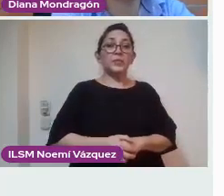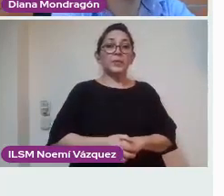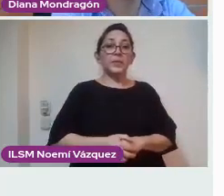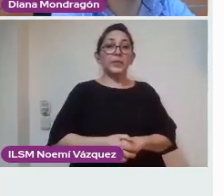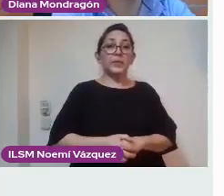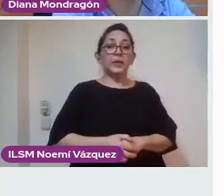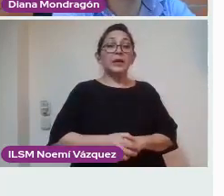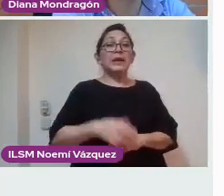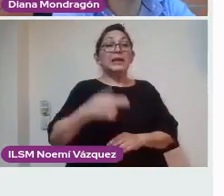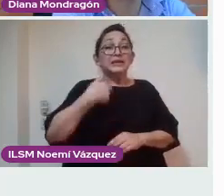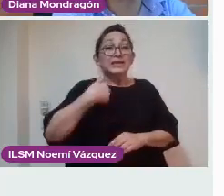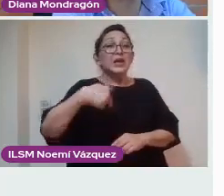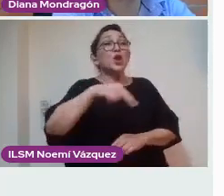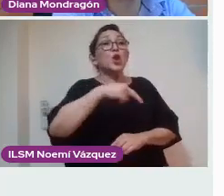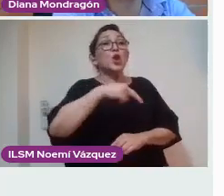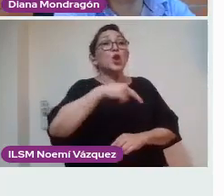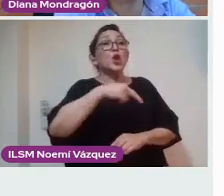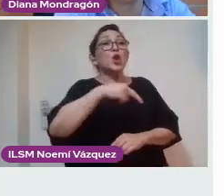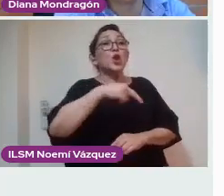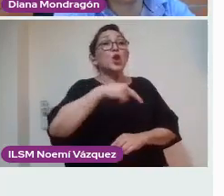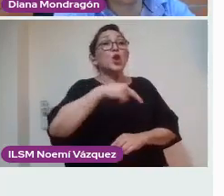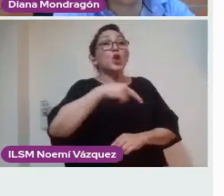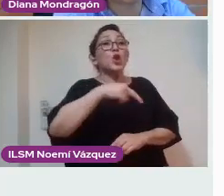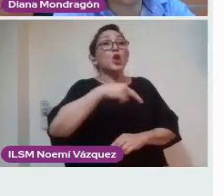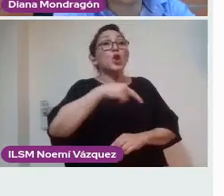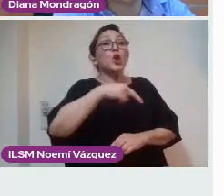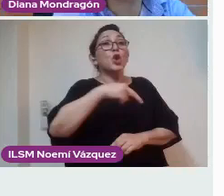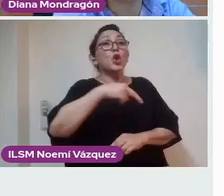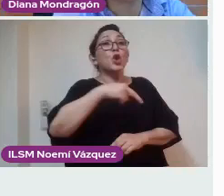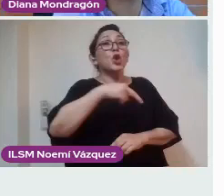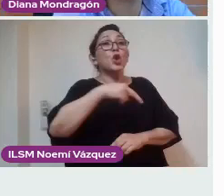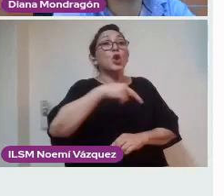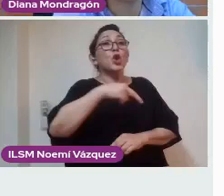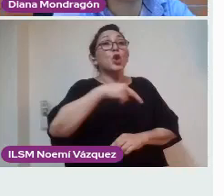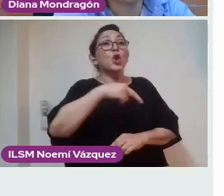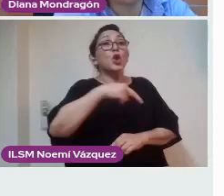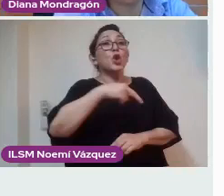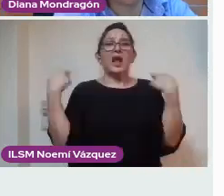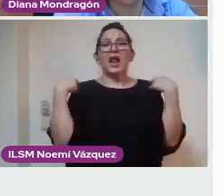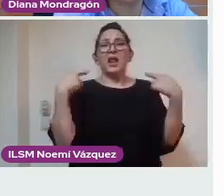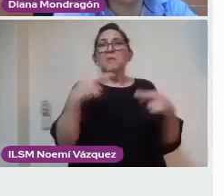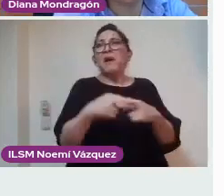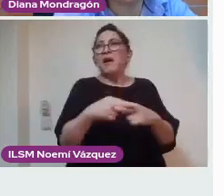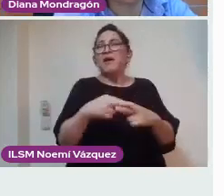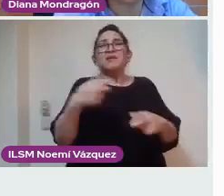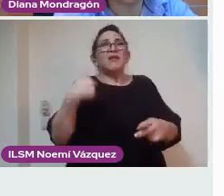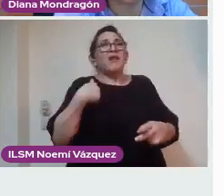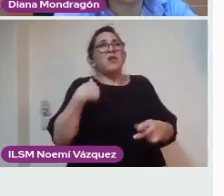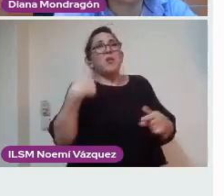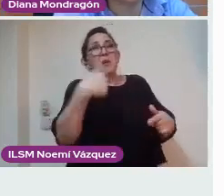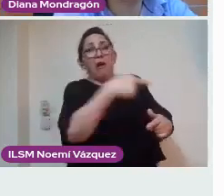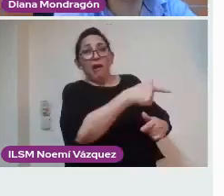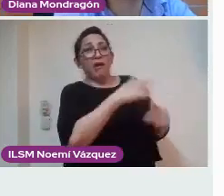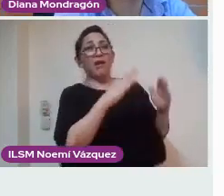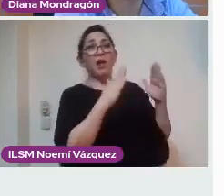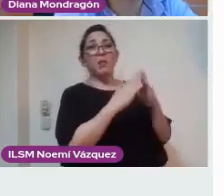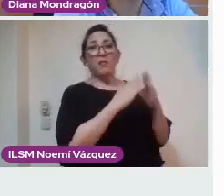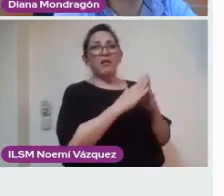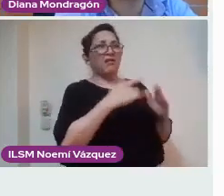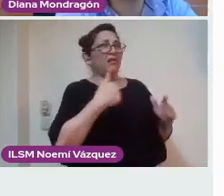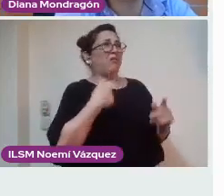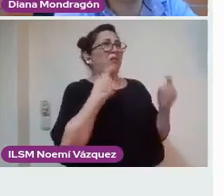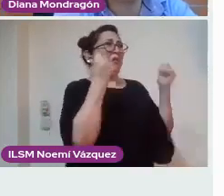docente o invalidamos lo que está sucediendo en casa y hacemos como que no me importa, yo solo le voy a enseñar matemáticas,